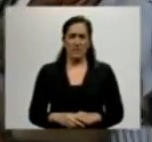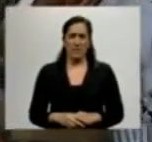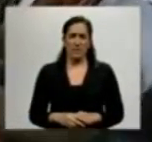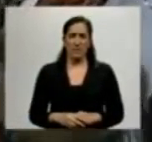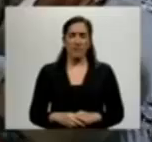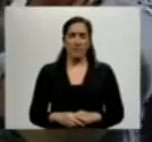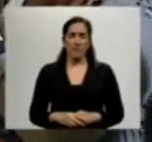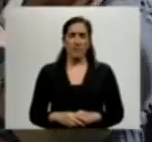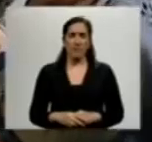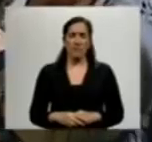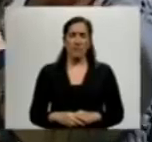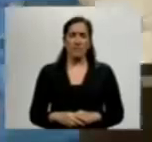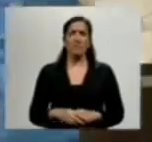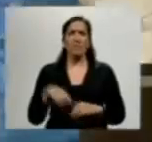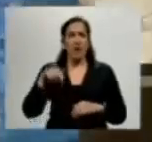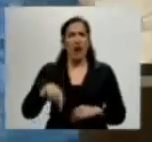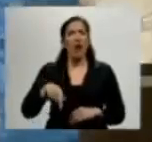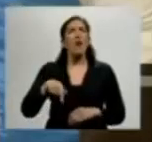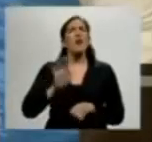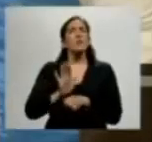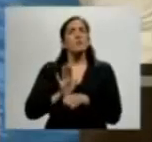También